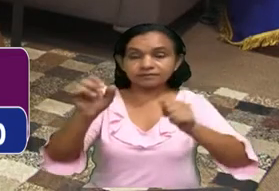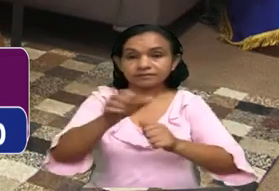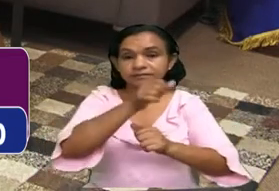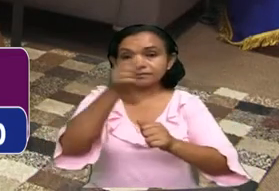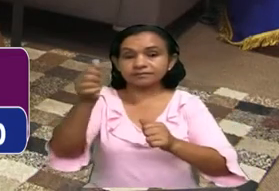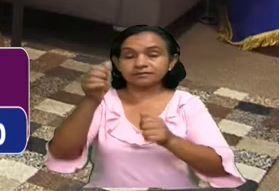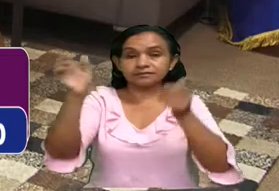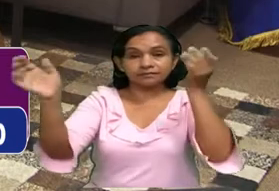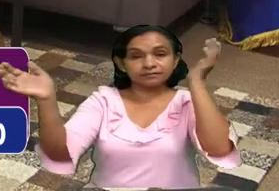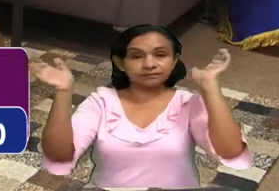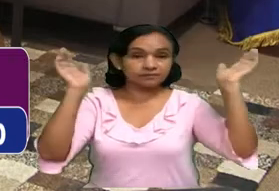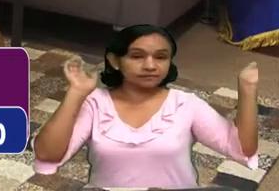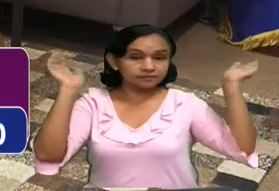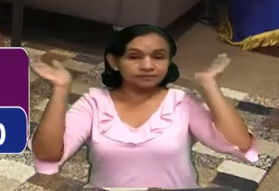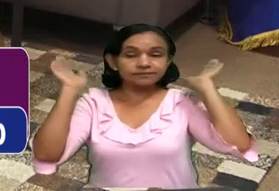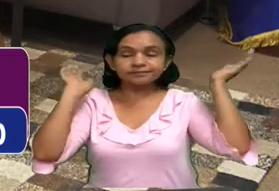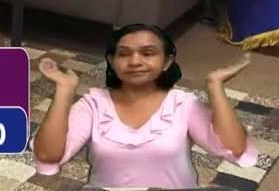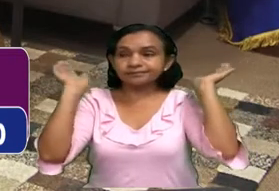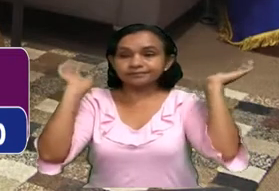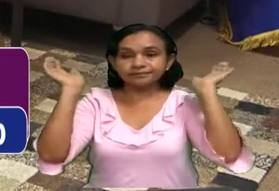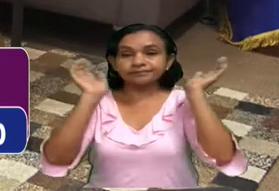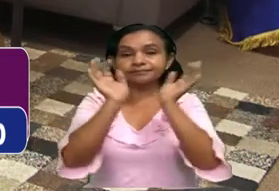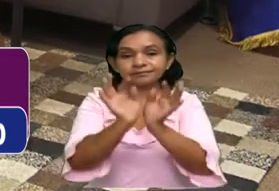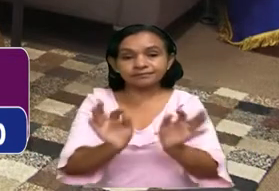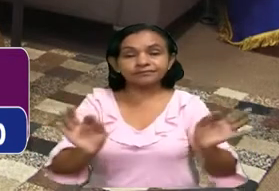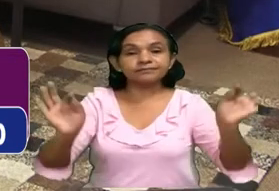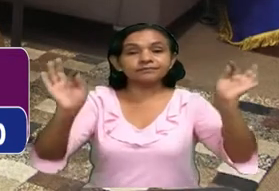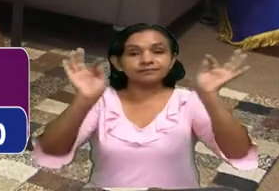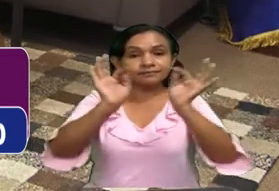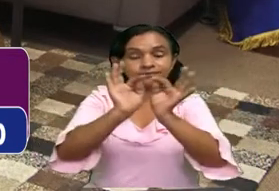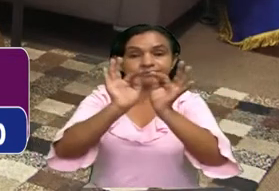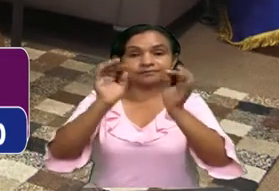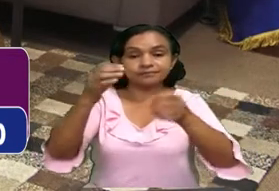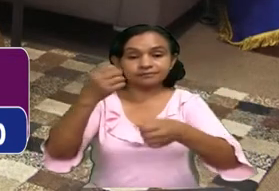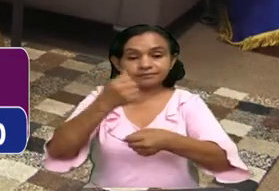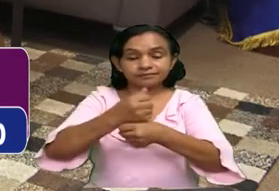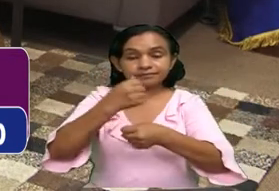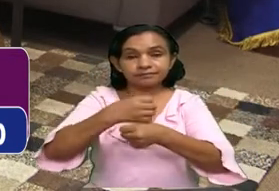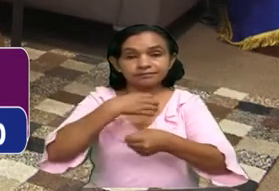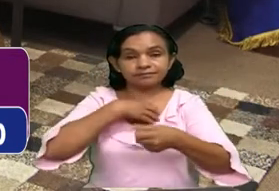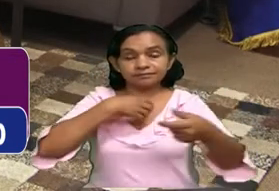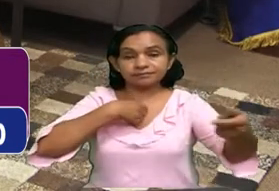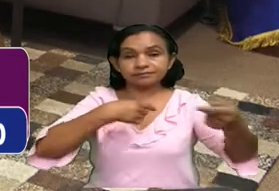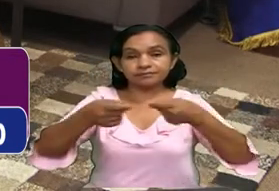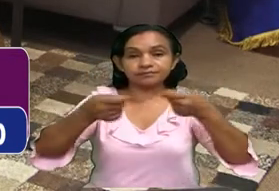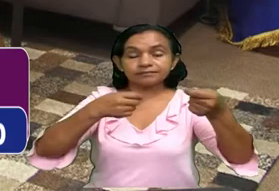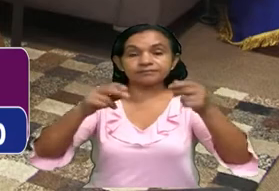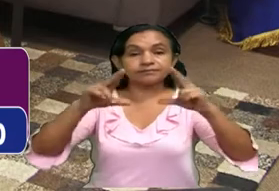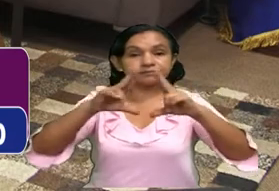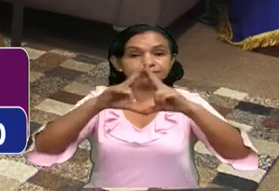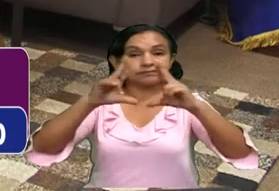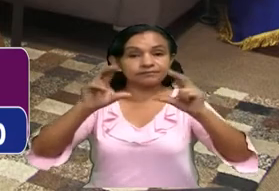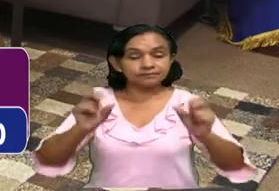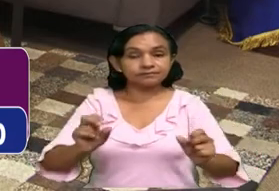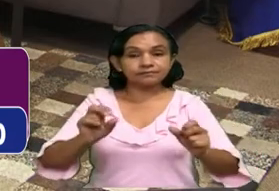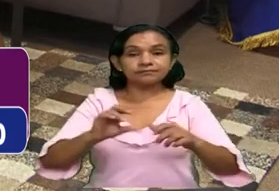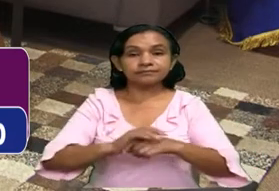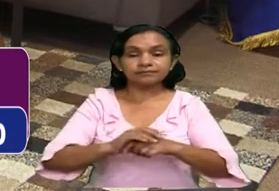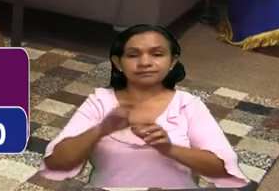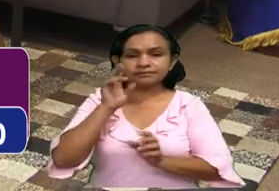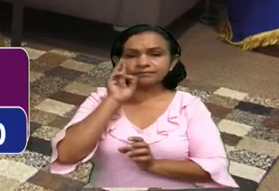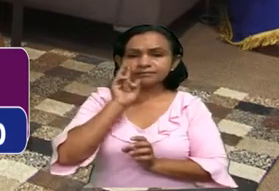los mercados, creemos que es muy importante la estrategia comercial que se ha fijado en Nicaragua. Vos ves